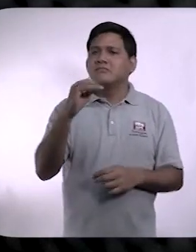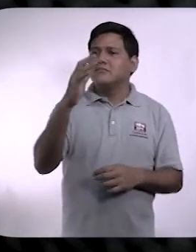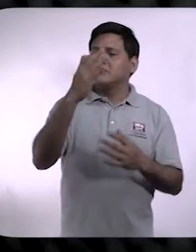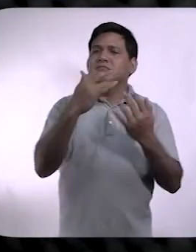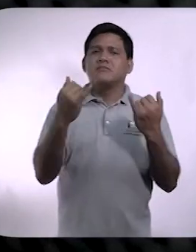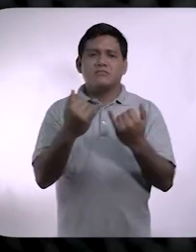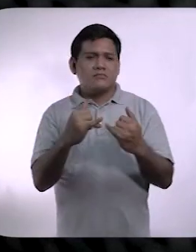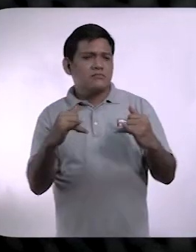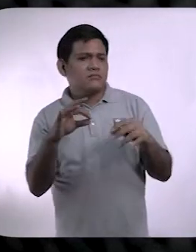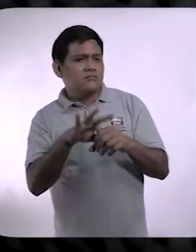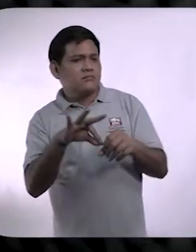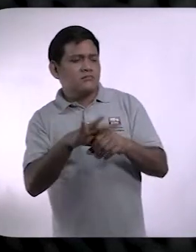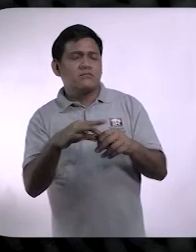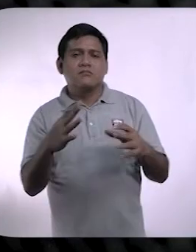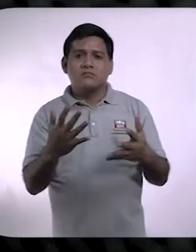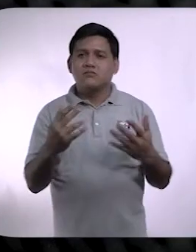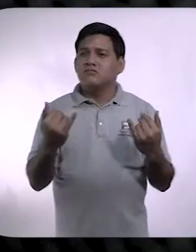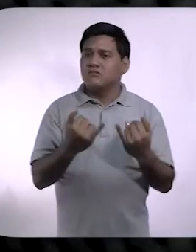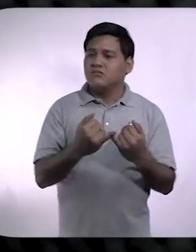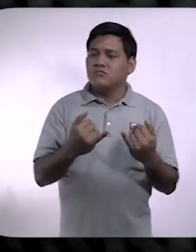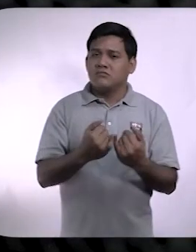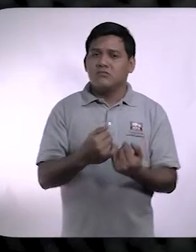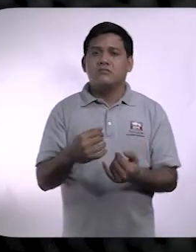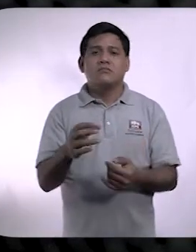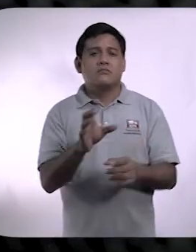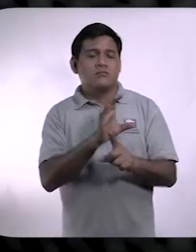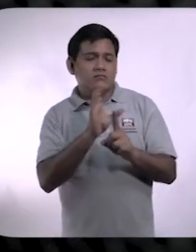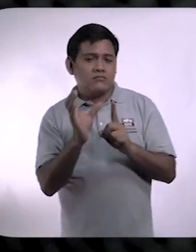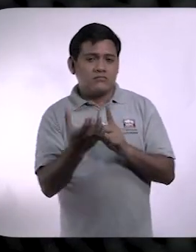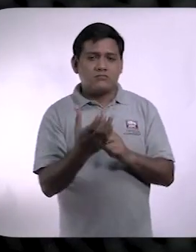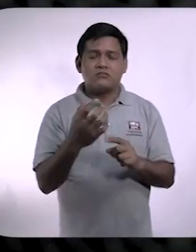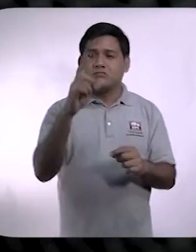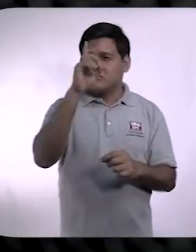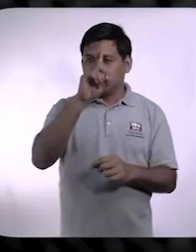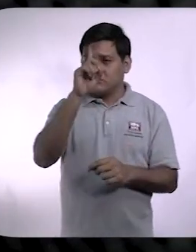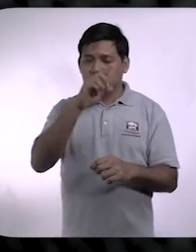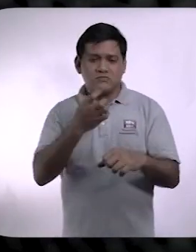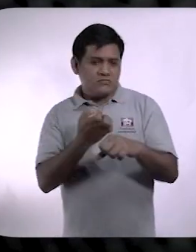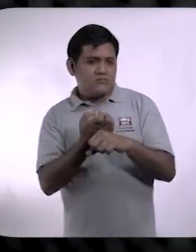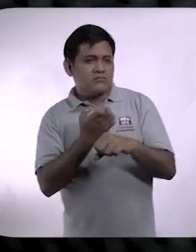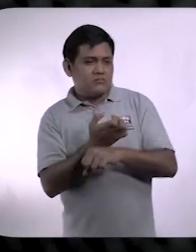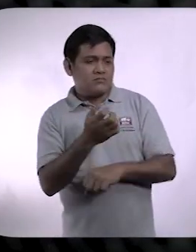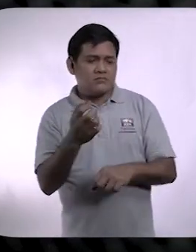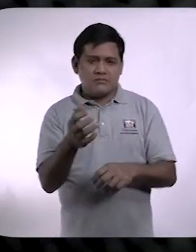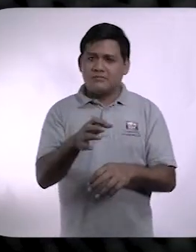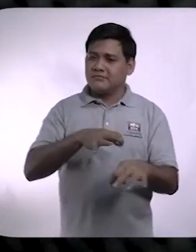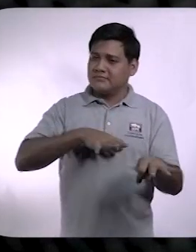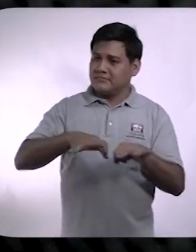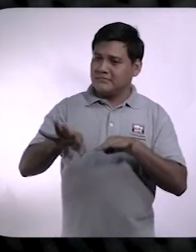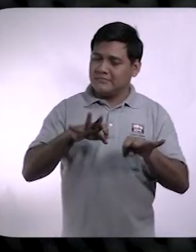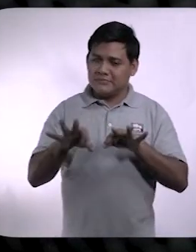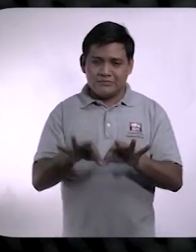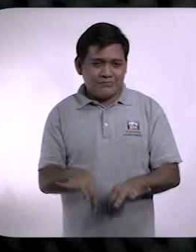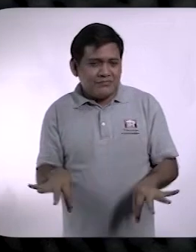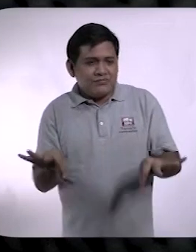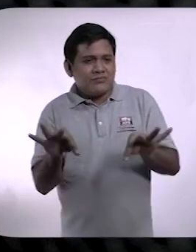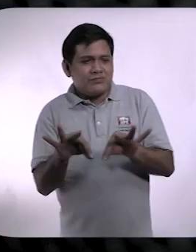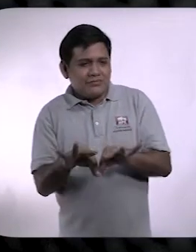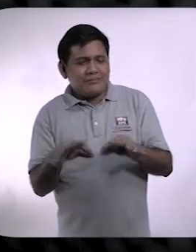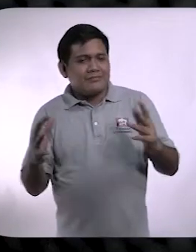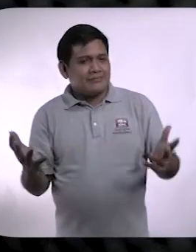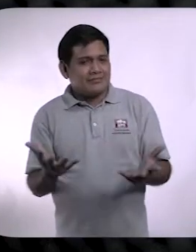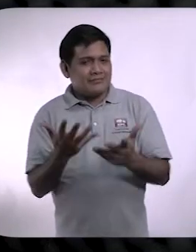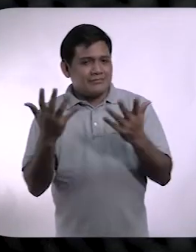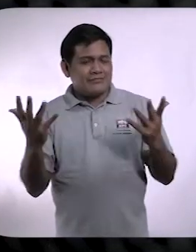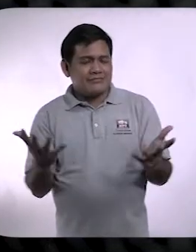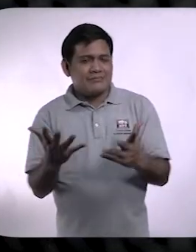Electoral tanto la Comisión como el Consejo Estatal hayan hecho posible